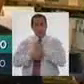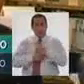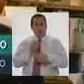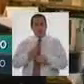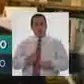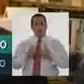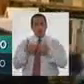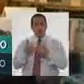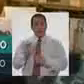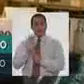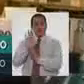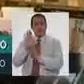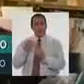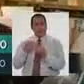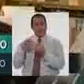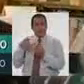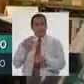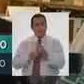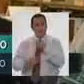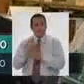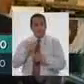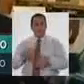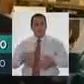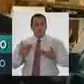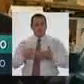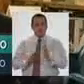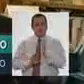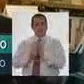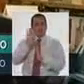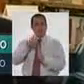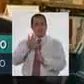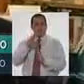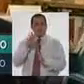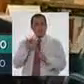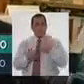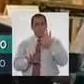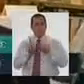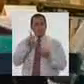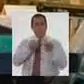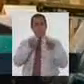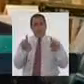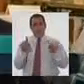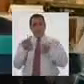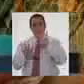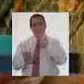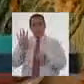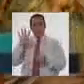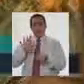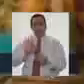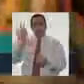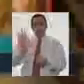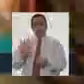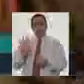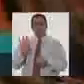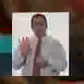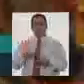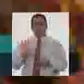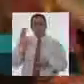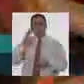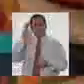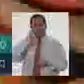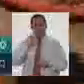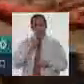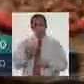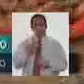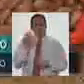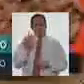escenario, las agroexportaciones podrían crecer entre el 12 y el 15%, ¿no? Buscando el cacao de oro